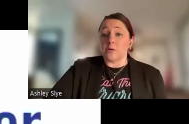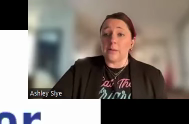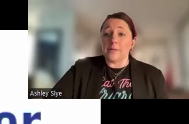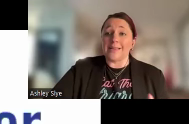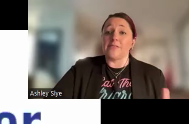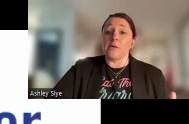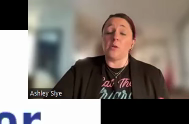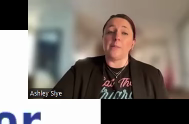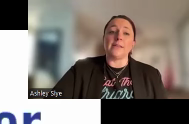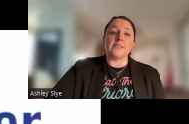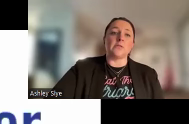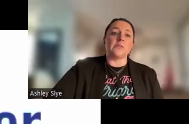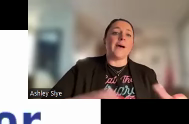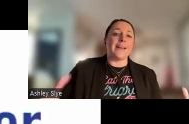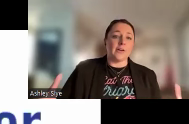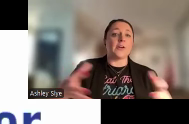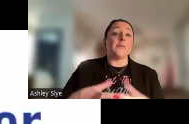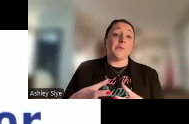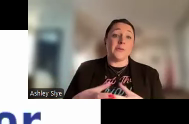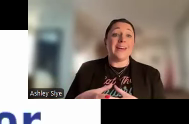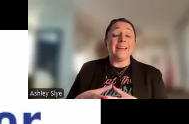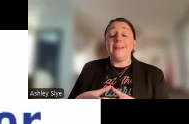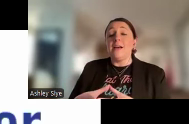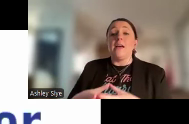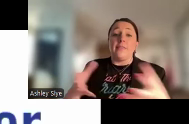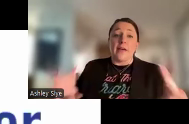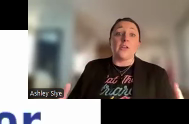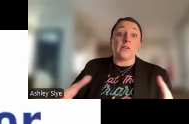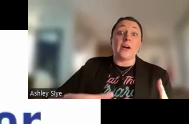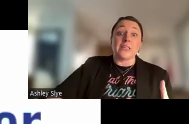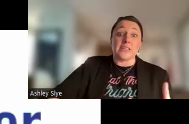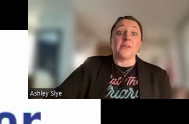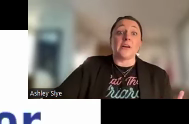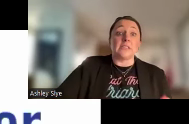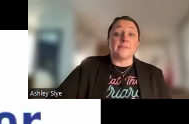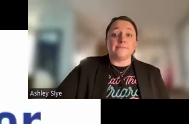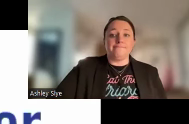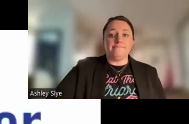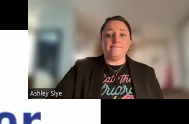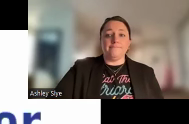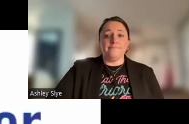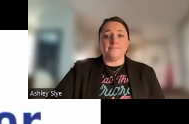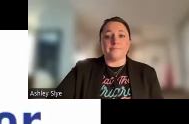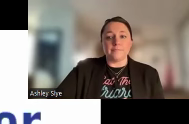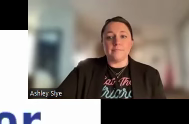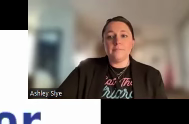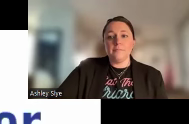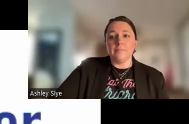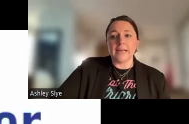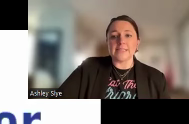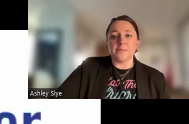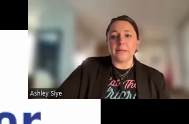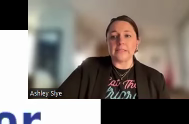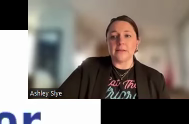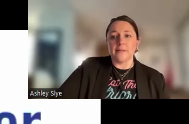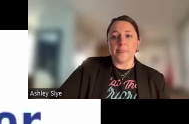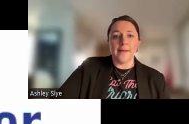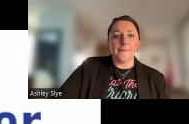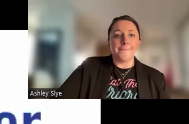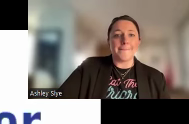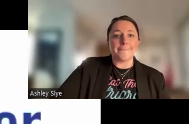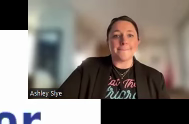que sirven para identificar a un individuo como la fecha de nacimiento, contexto étnico, origen étnico o